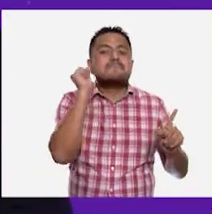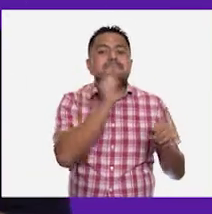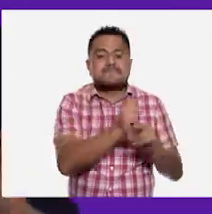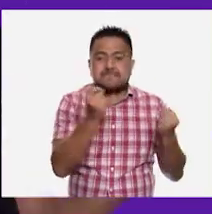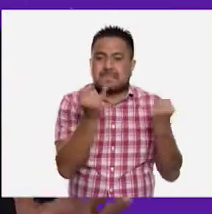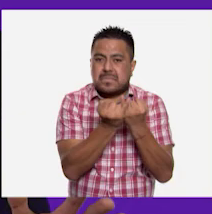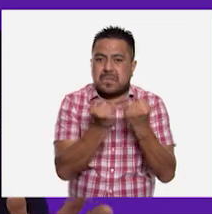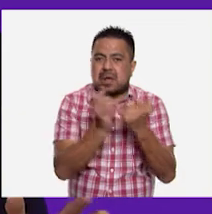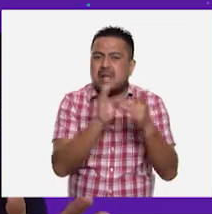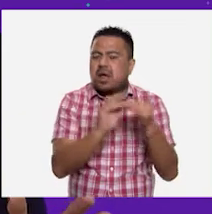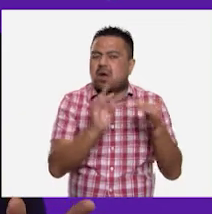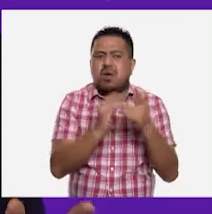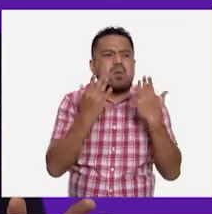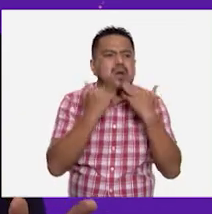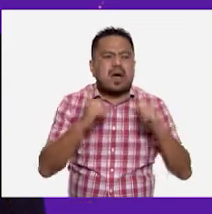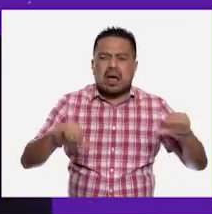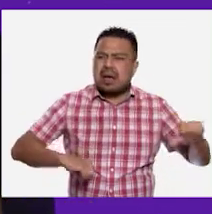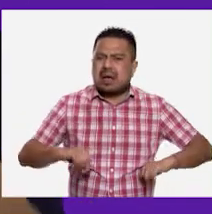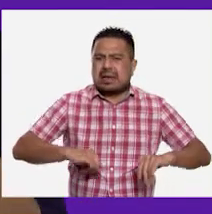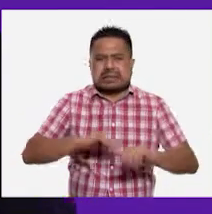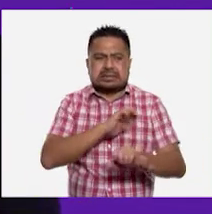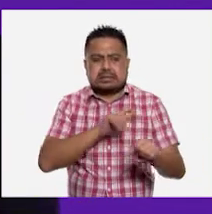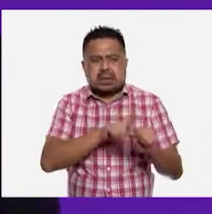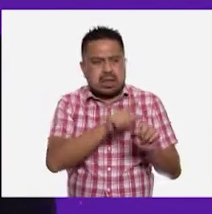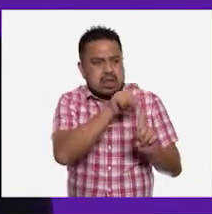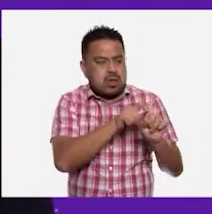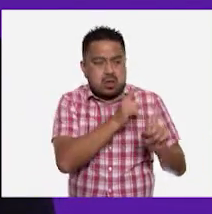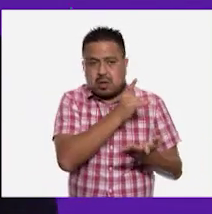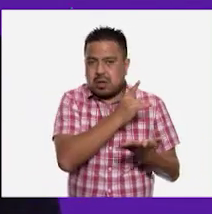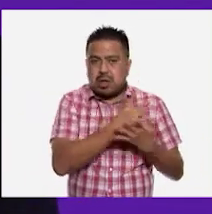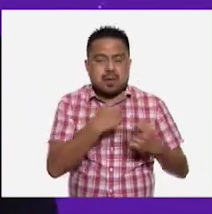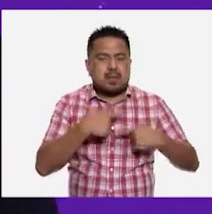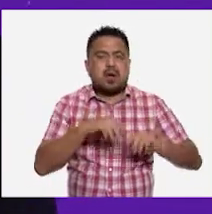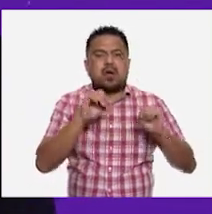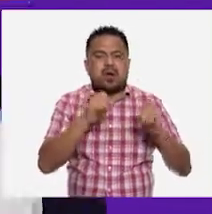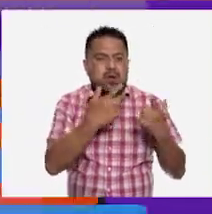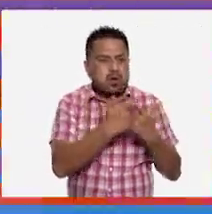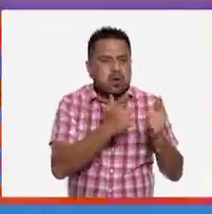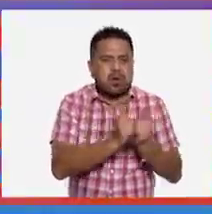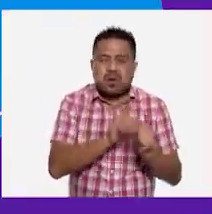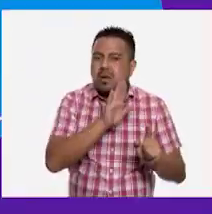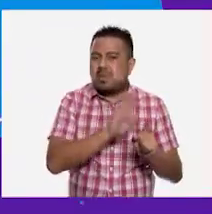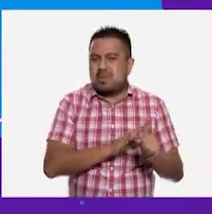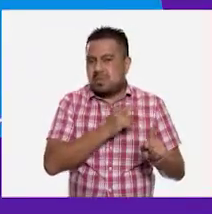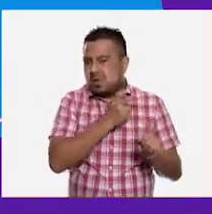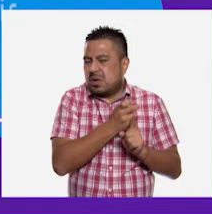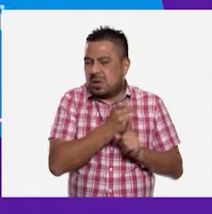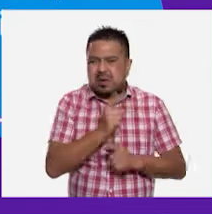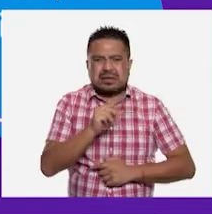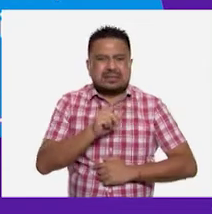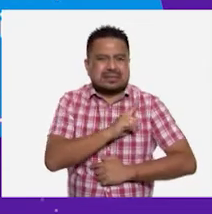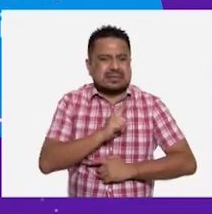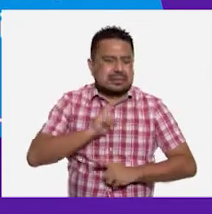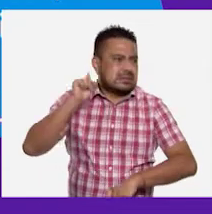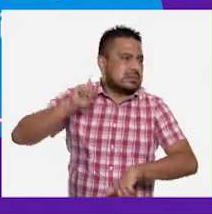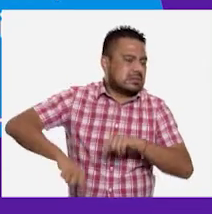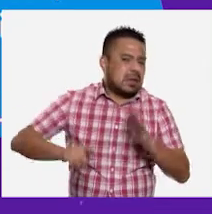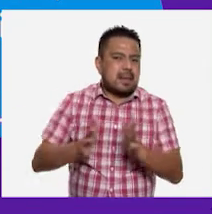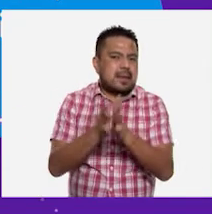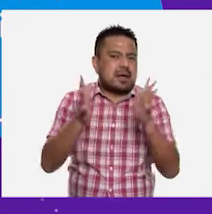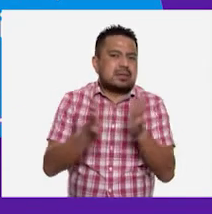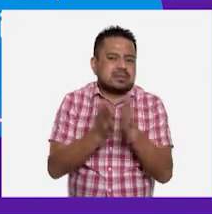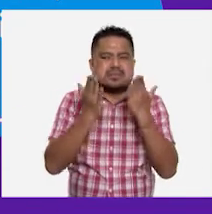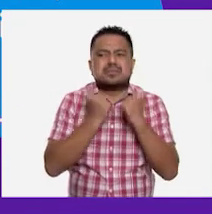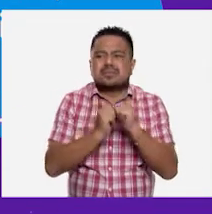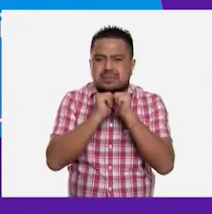significa que no existen actividades exclusivas para una sola persona o grupo, por lo que nunca debes negar la participación de